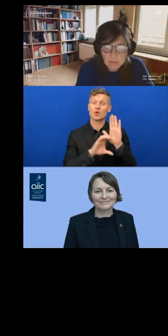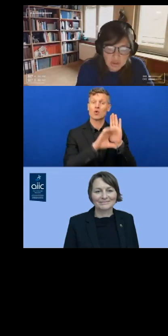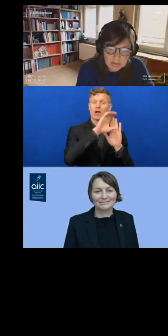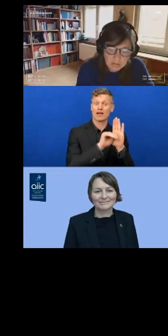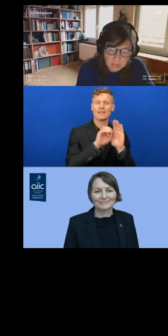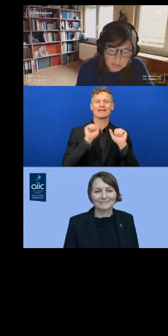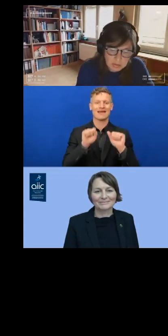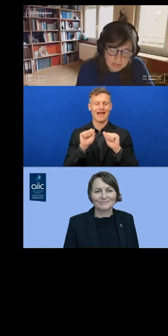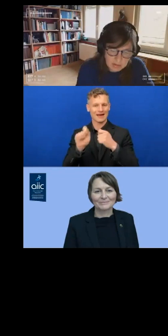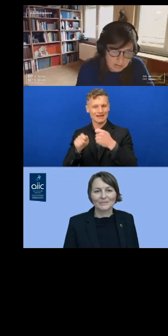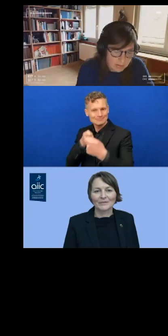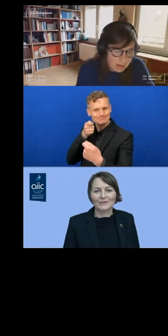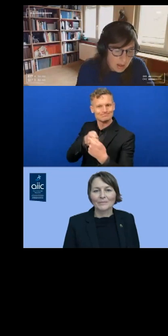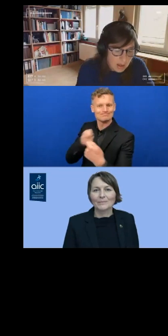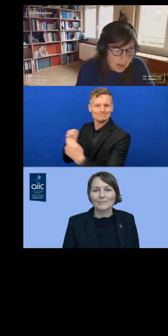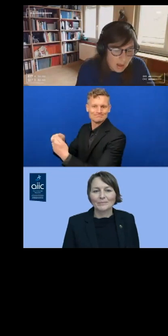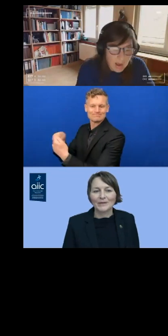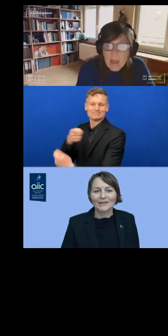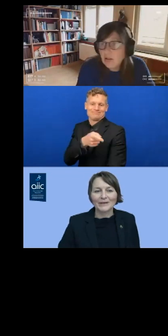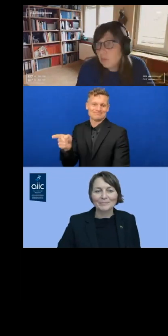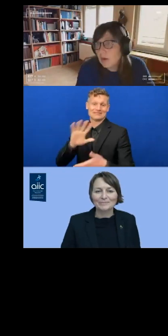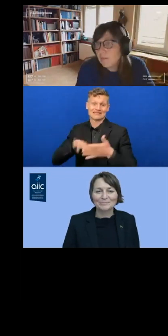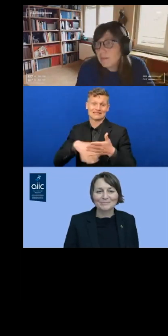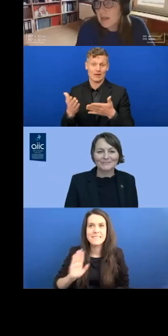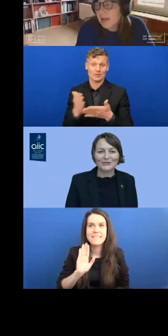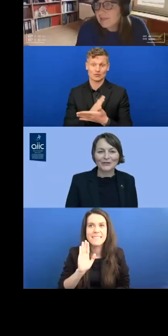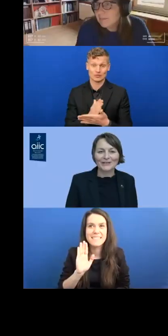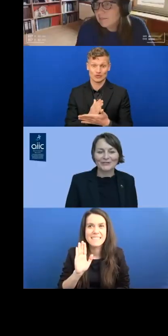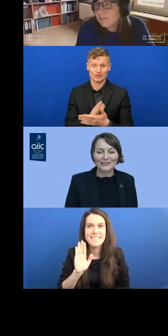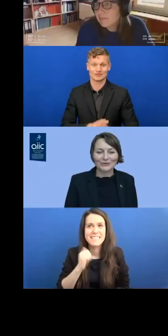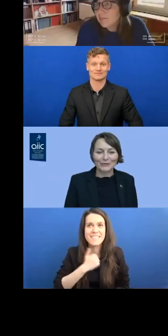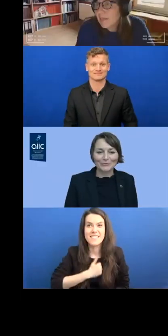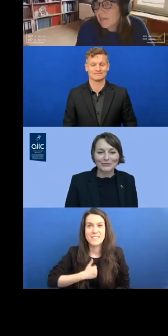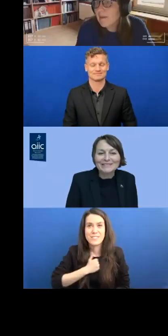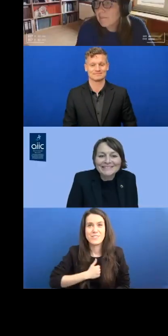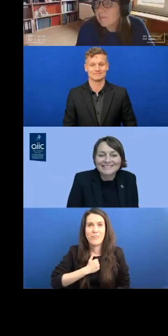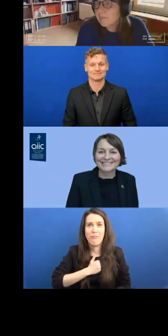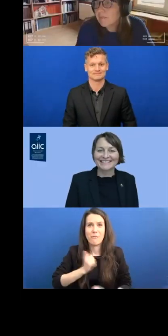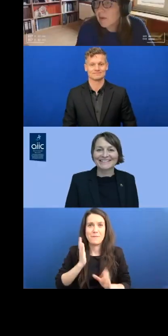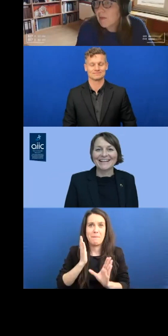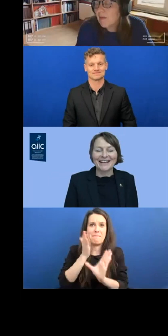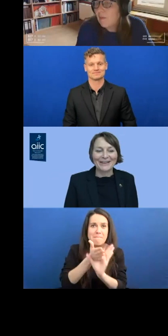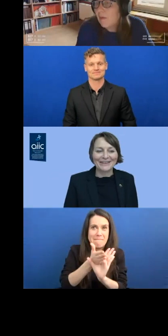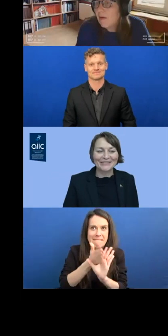las necesidades de los intérpretes de lengua de señas.